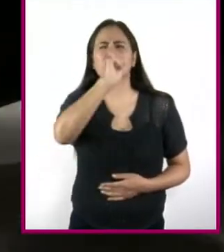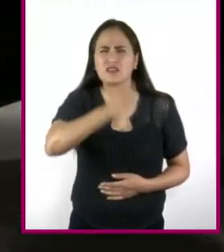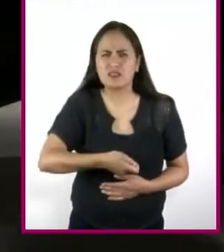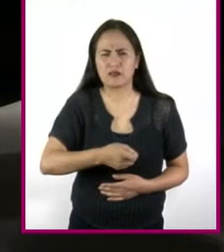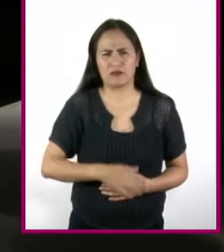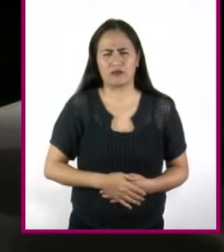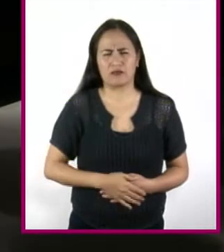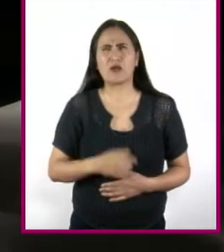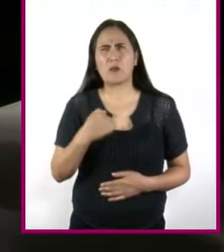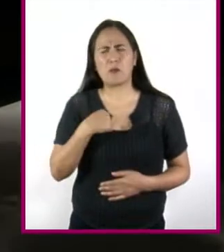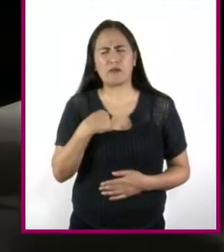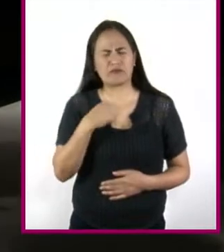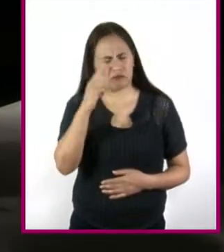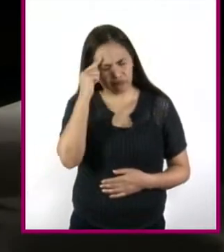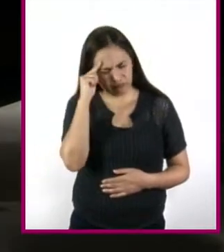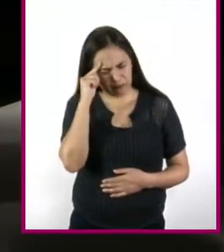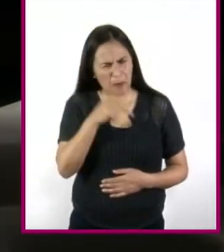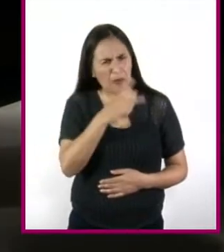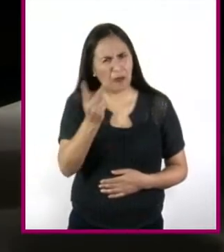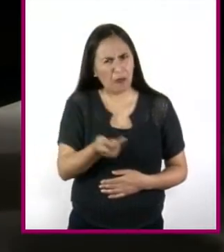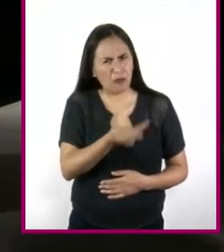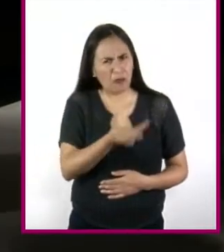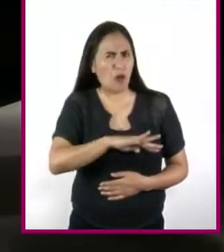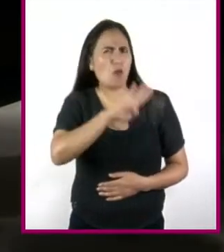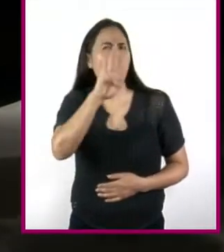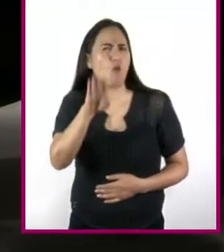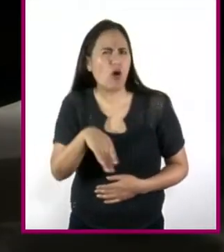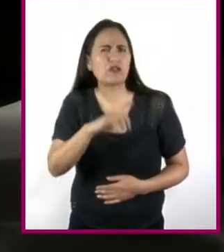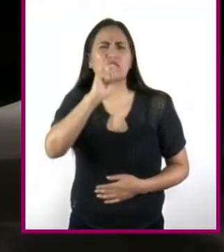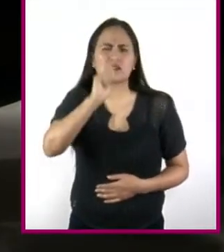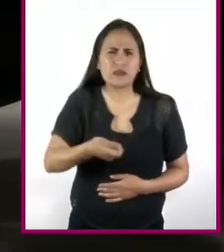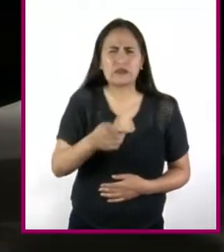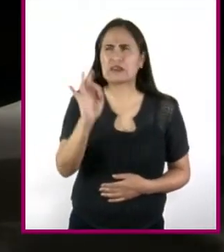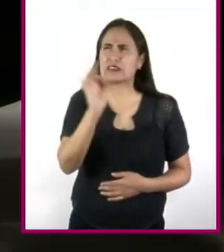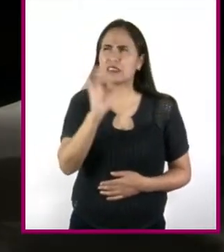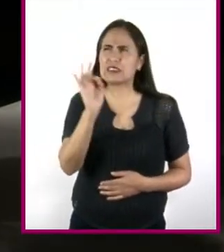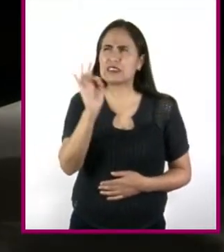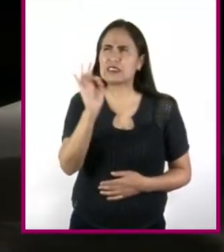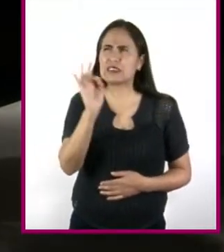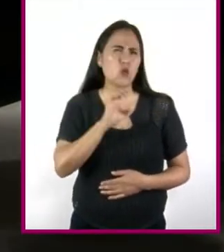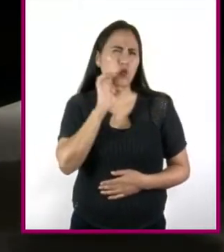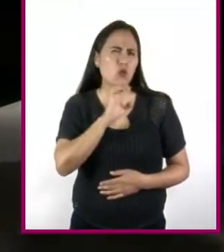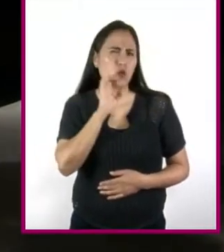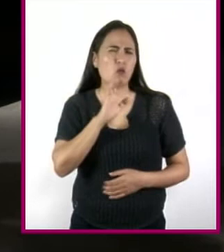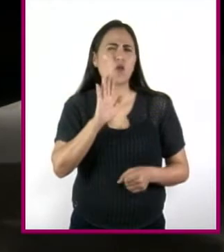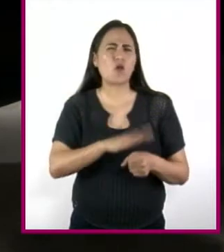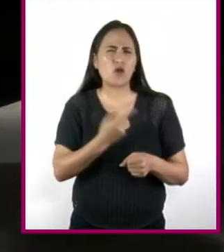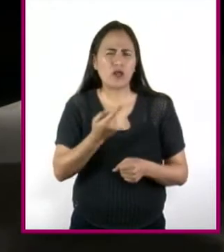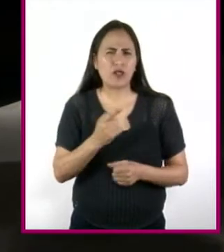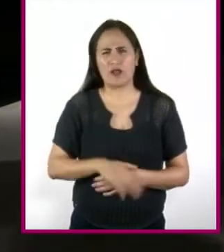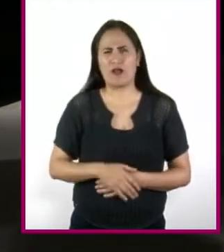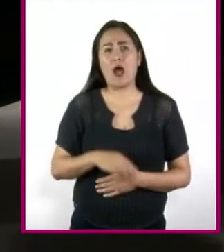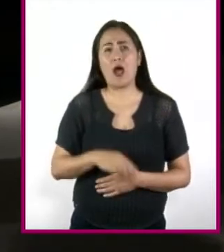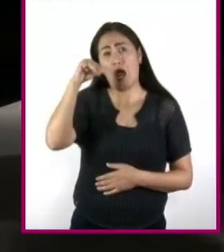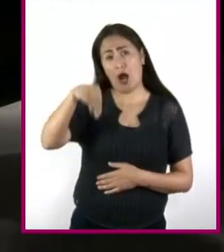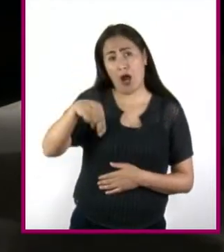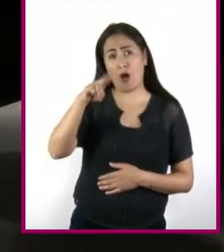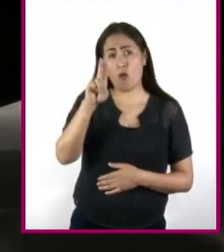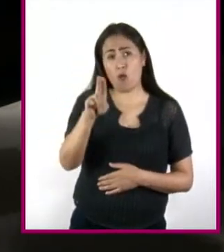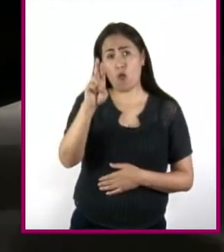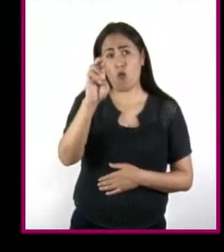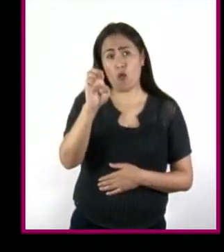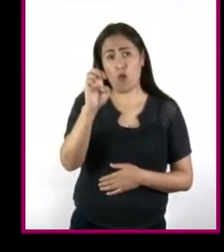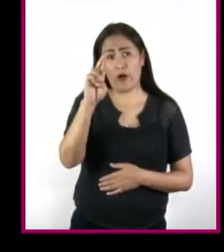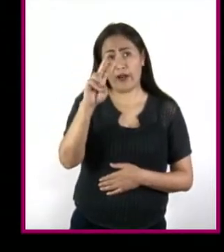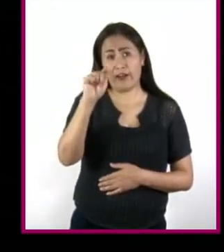Preguntarse qué es la muerte puede ser, digamos, curioso, ya que podemos entender este término, la muerte, de diferentes